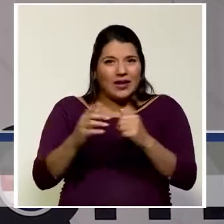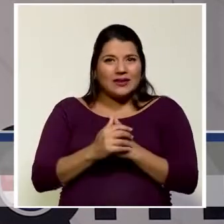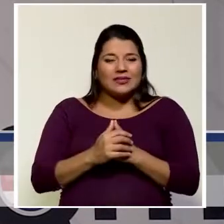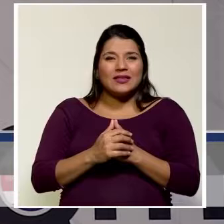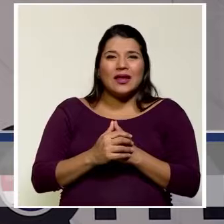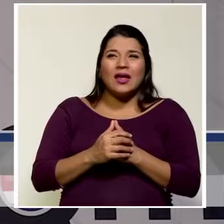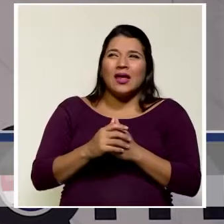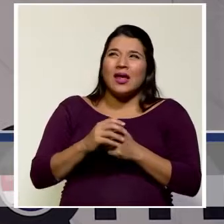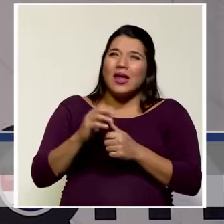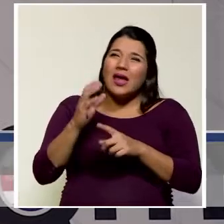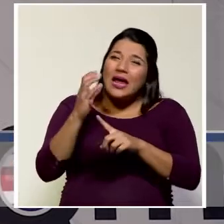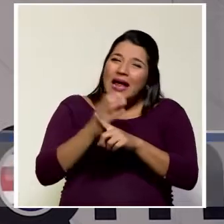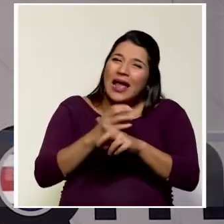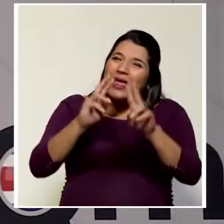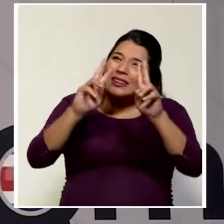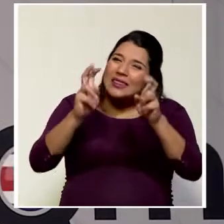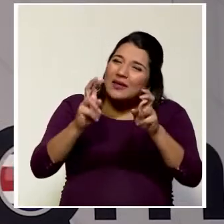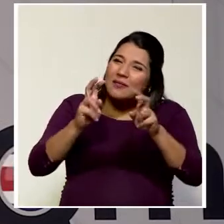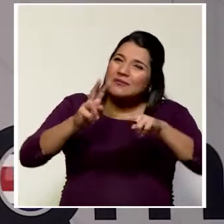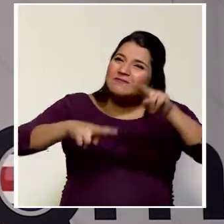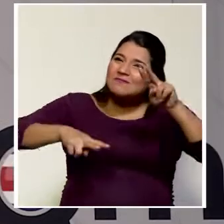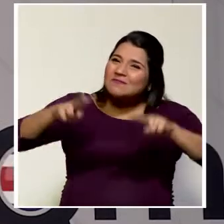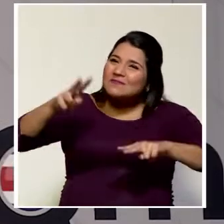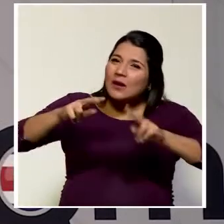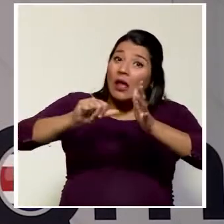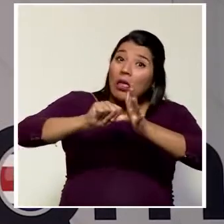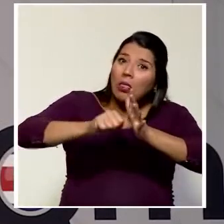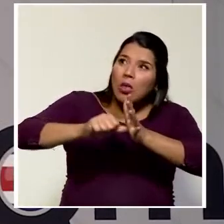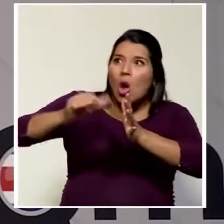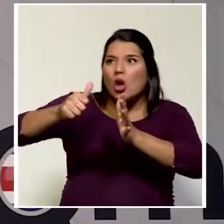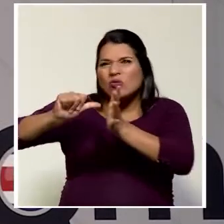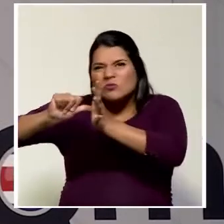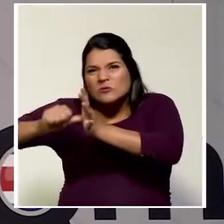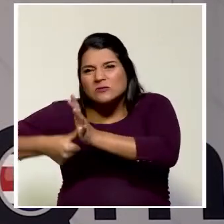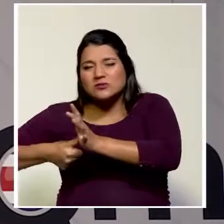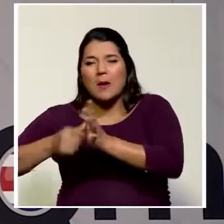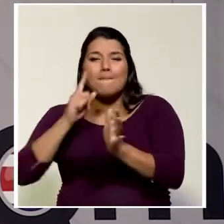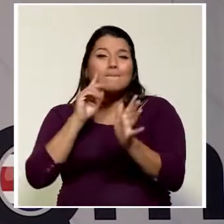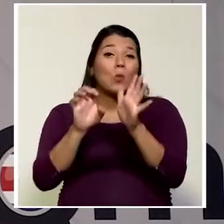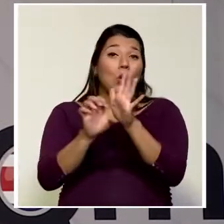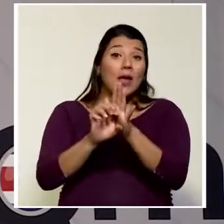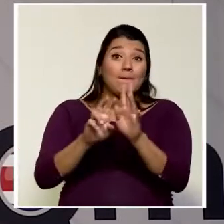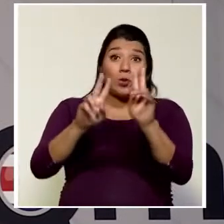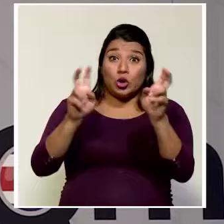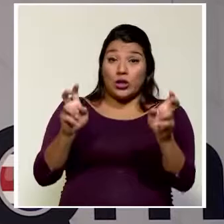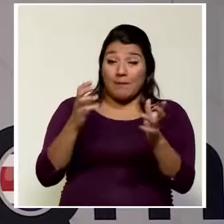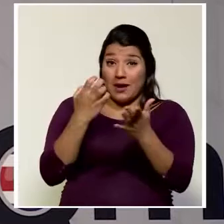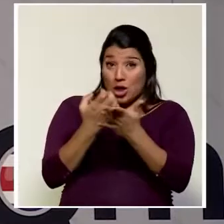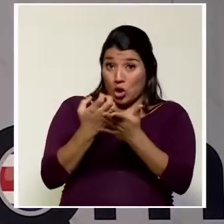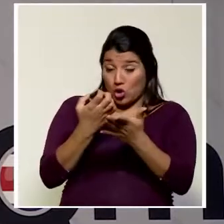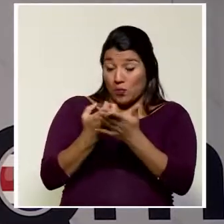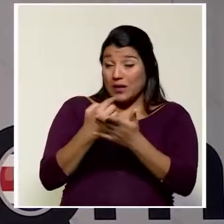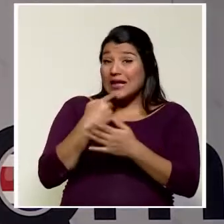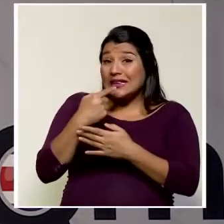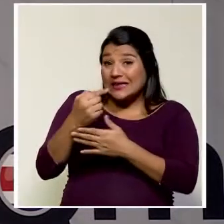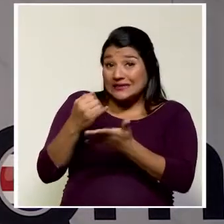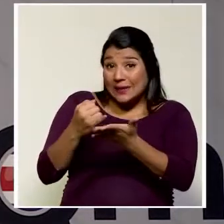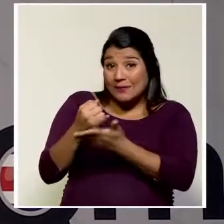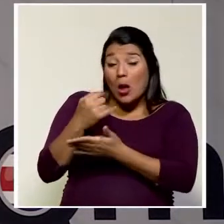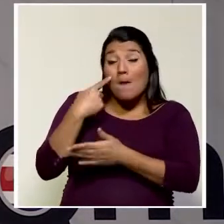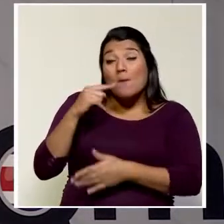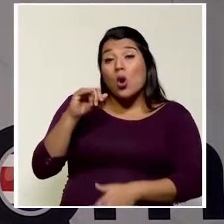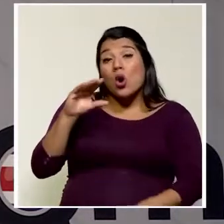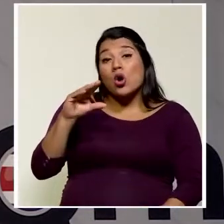tenido sobre cada uno de los diferentes temas. El tema económico, por ejemplo, para hoy en día, de acuerdo con el propio estudio del